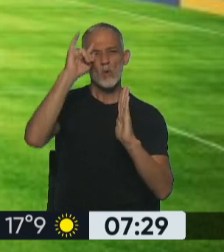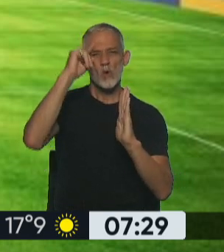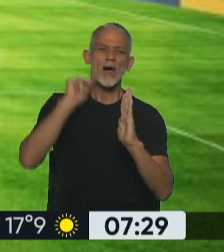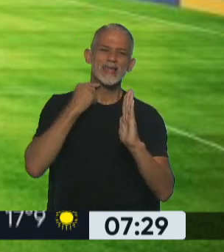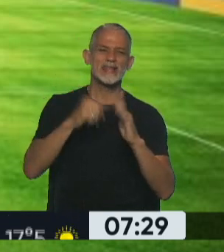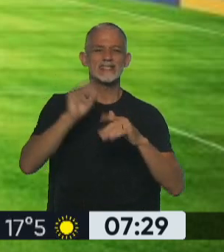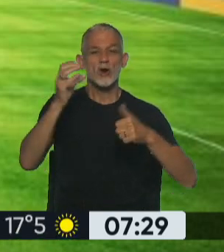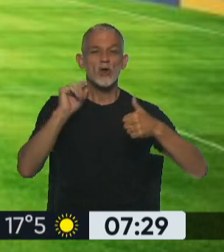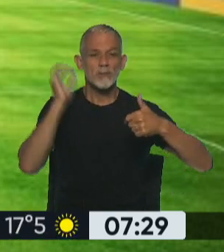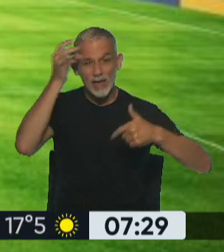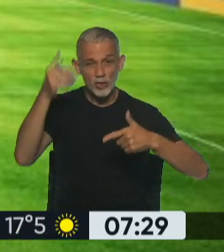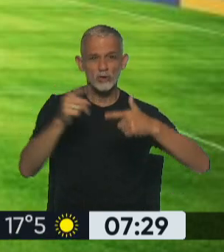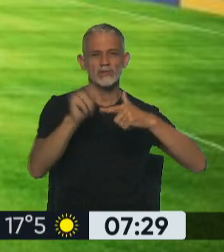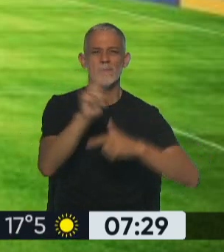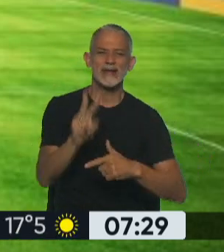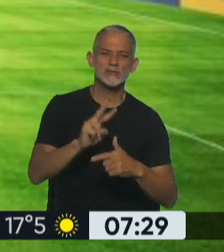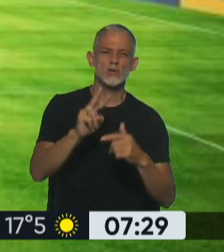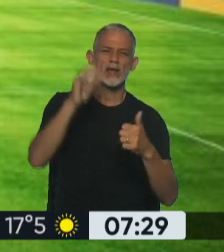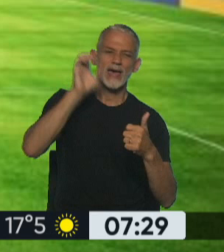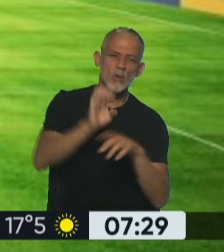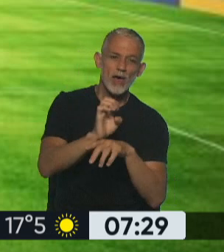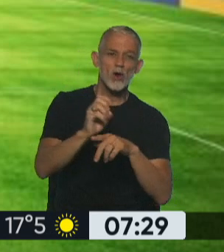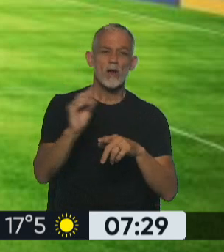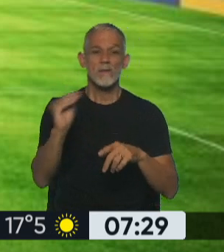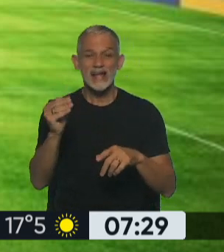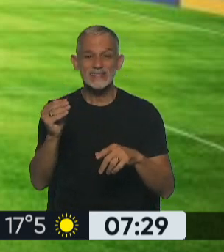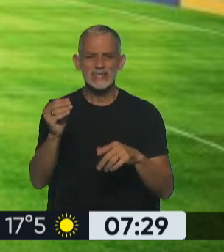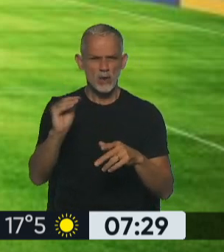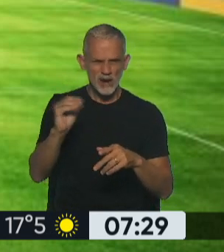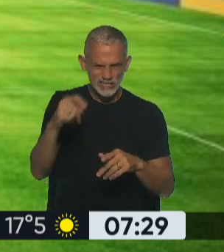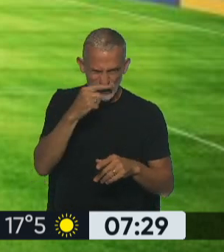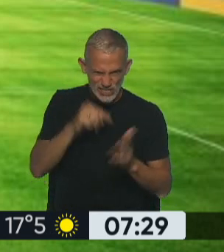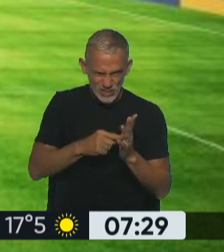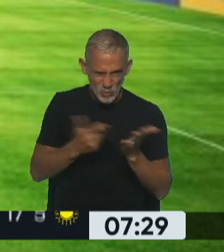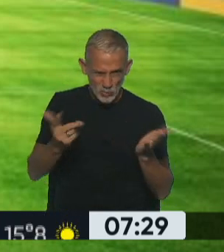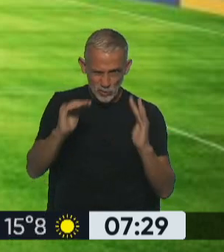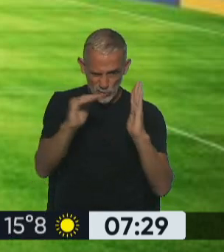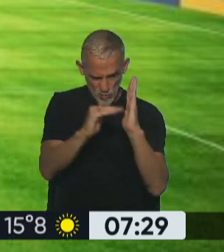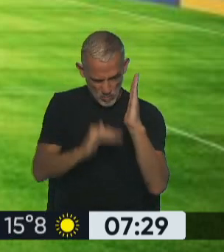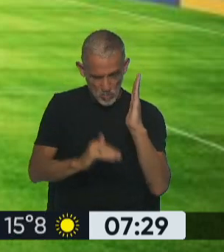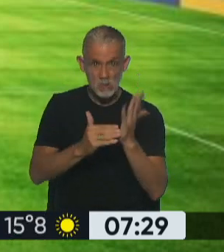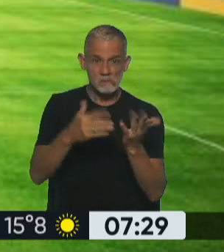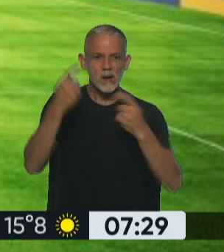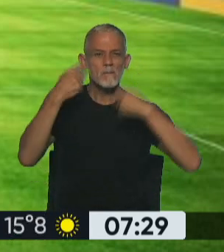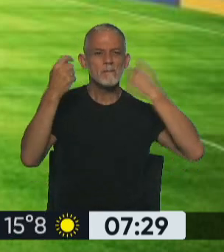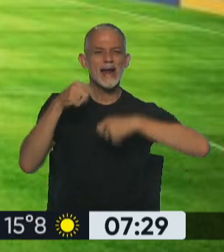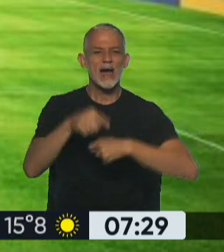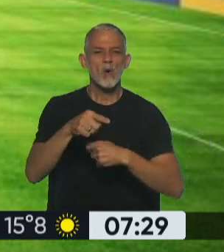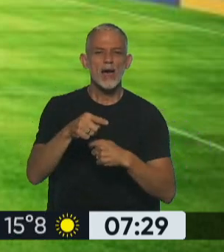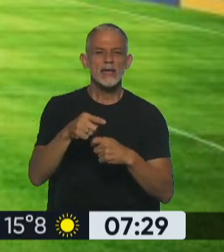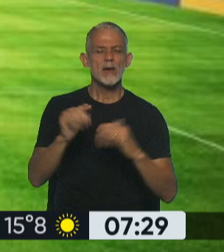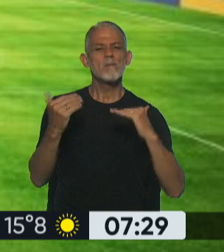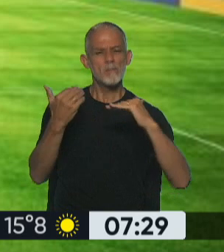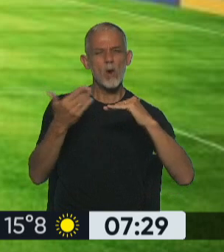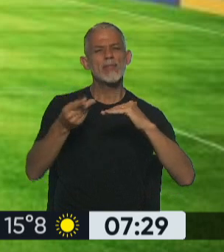13. Colombia, 12. Venezuela, Ecuador, Brasil. Sí, Brasil tiene 7. Hasta Paraguay, los que tienen